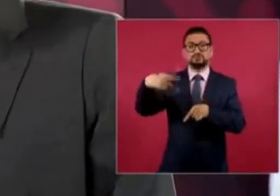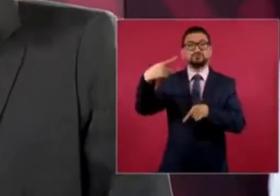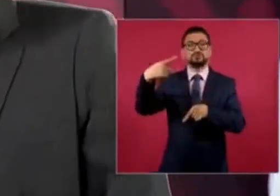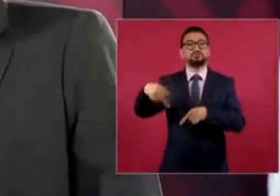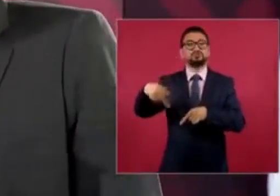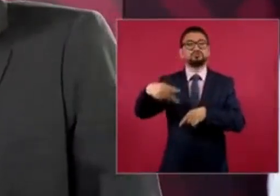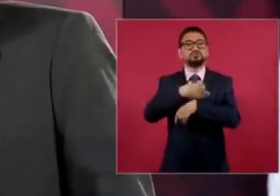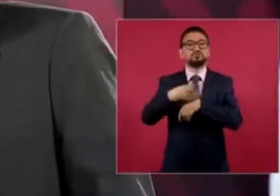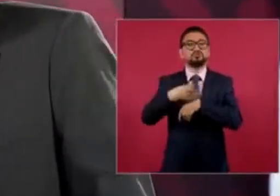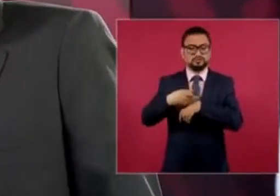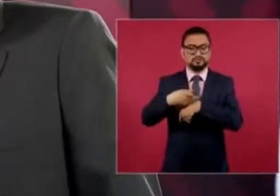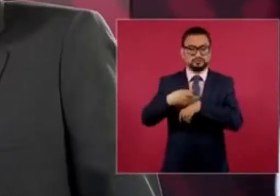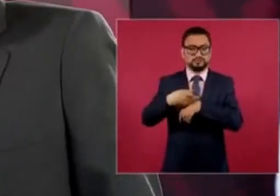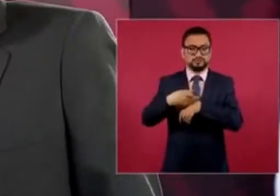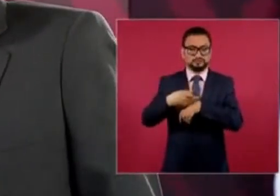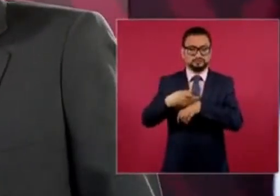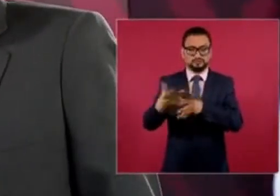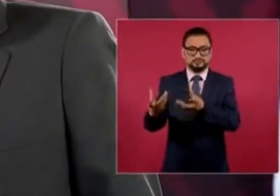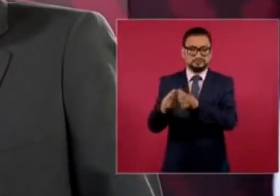familiares,